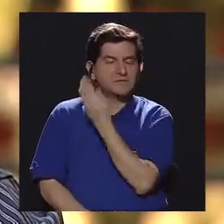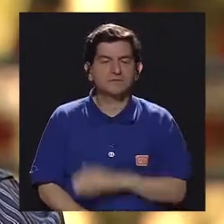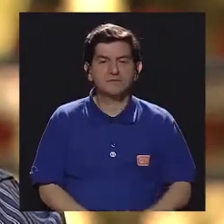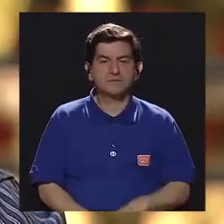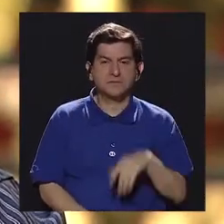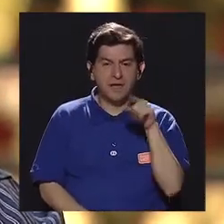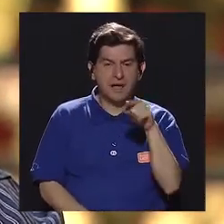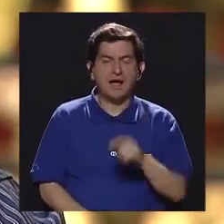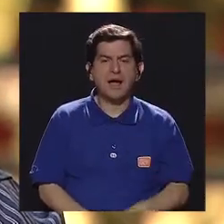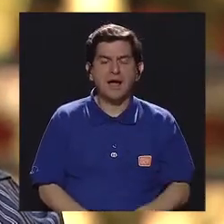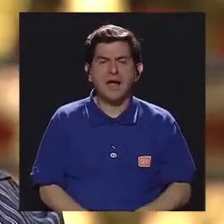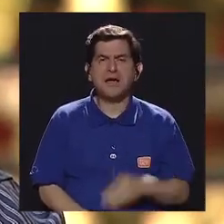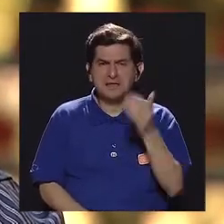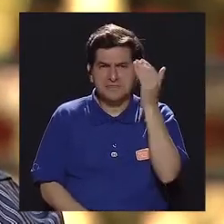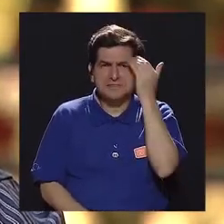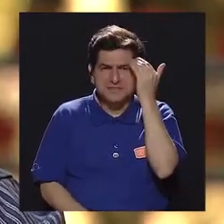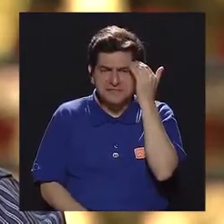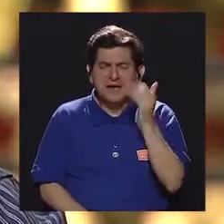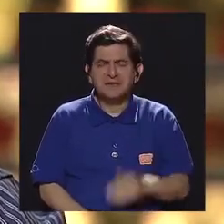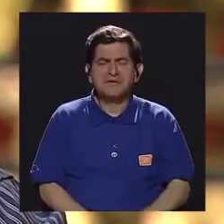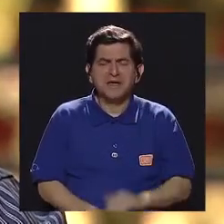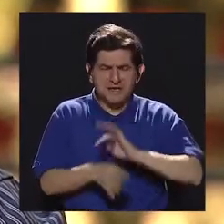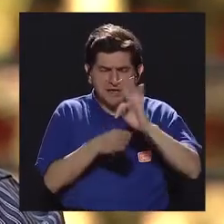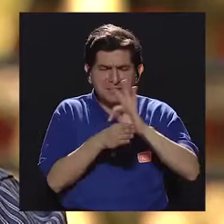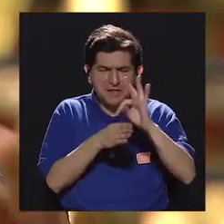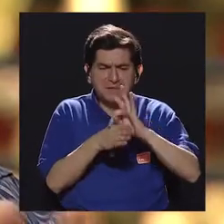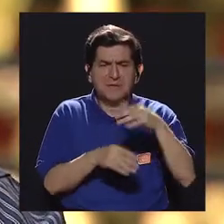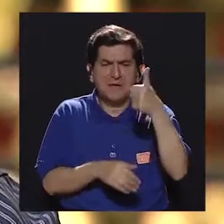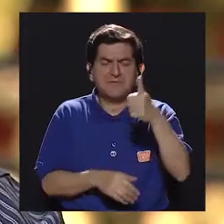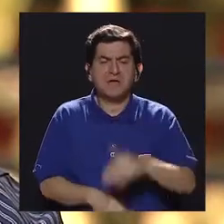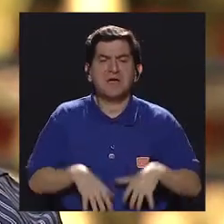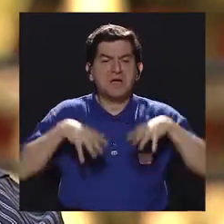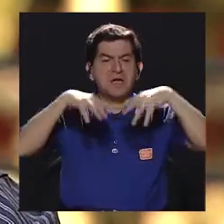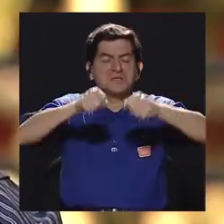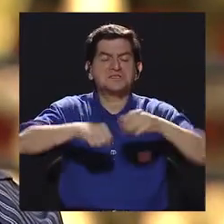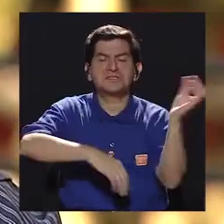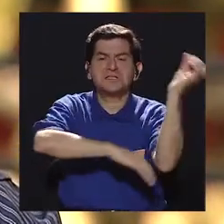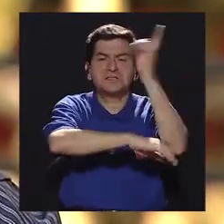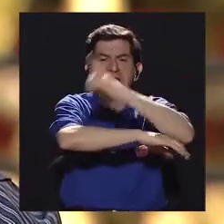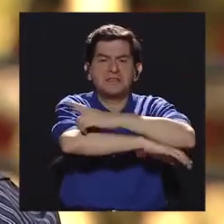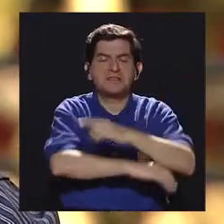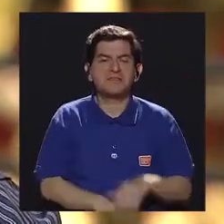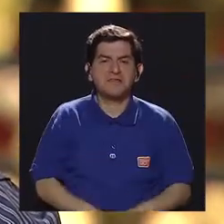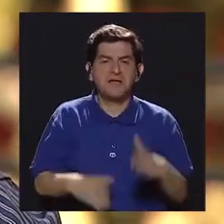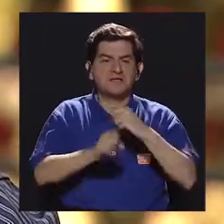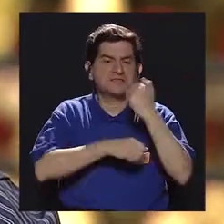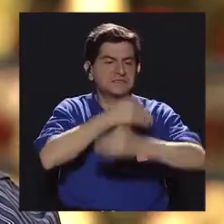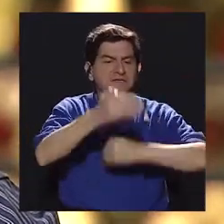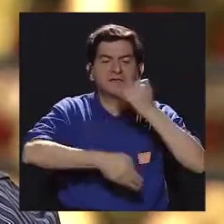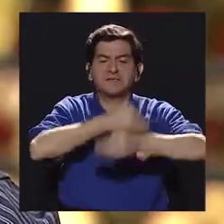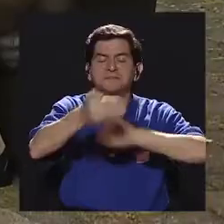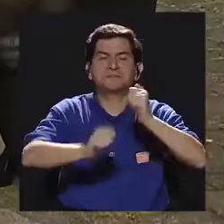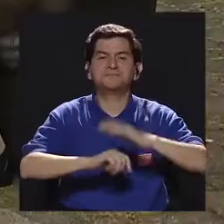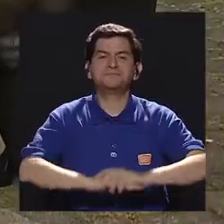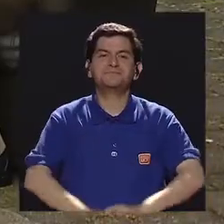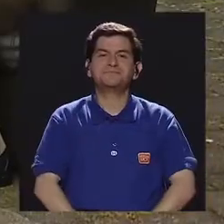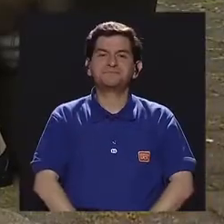un clínico, con un suficiente entrenamiento, casi siempre vos llegás a la cita y ese mismo día se te puede realizar el